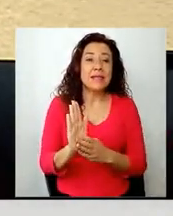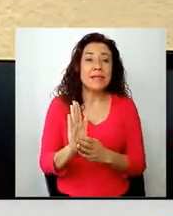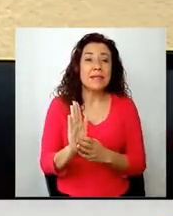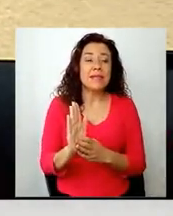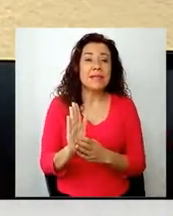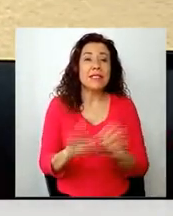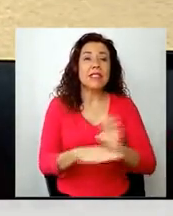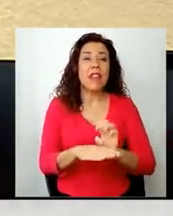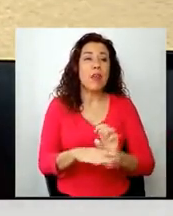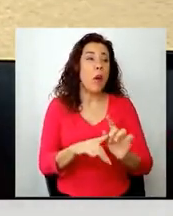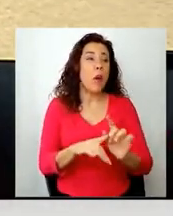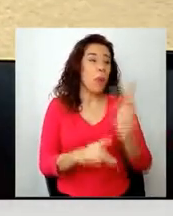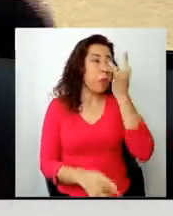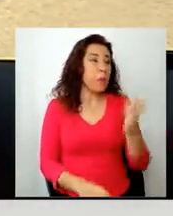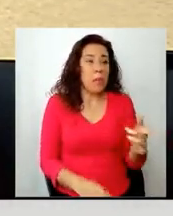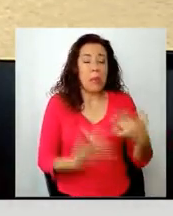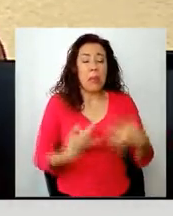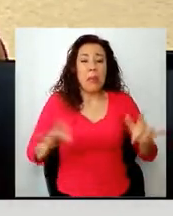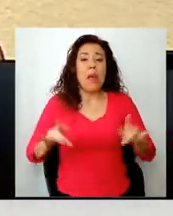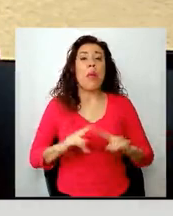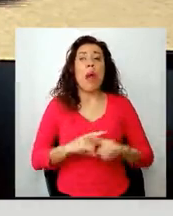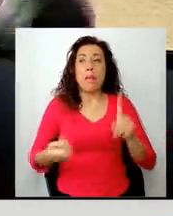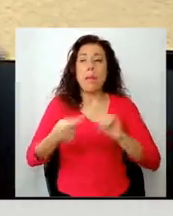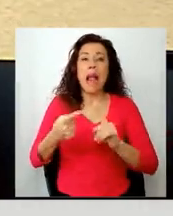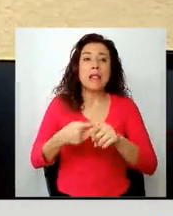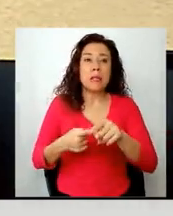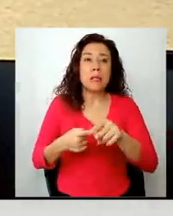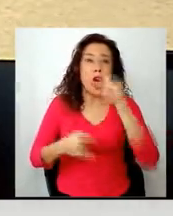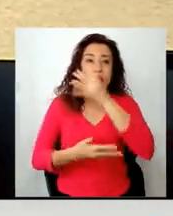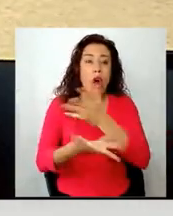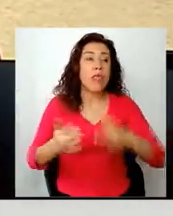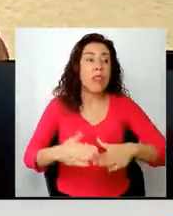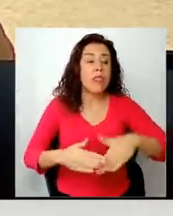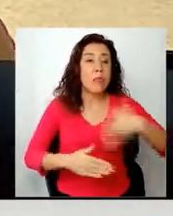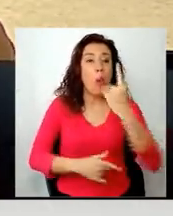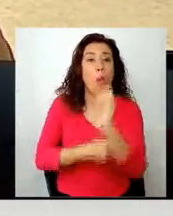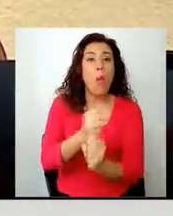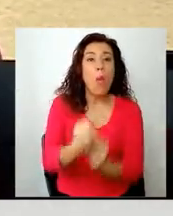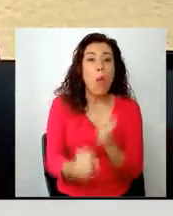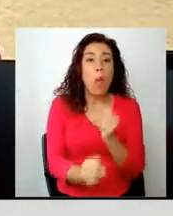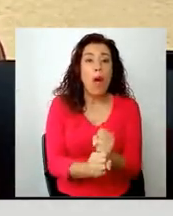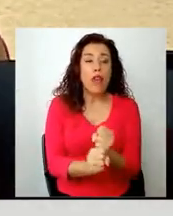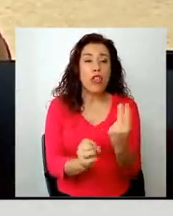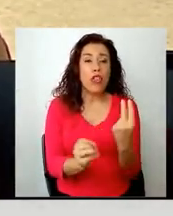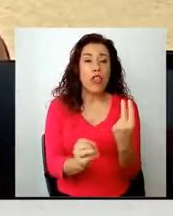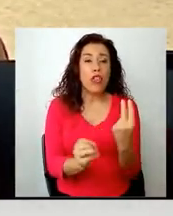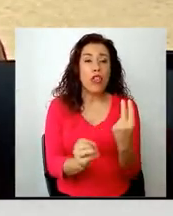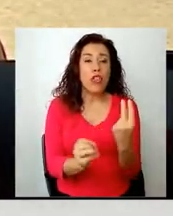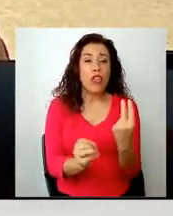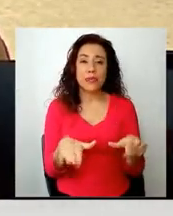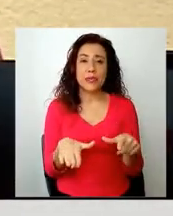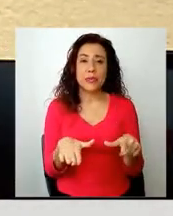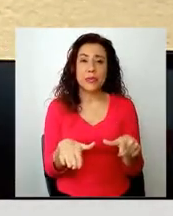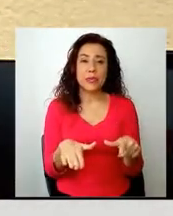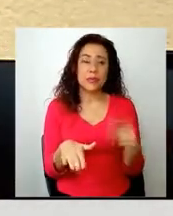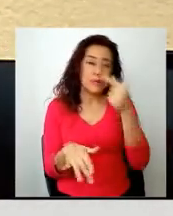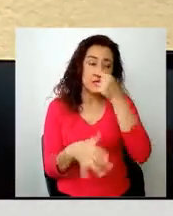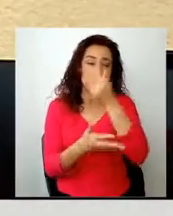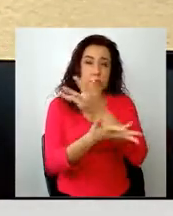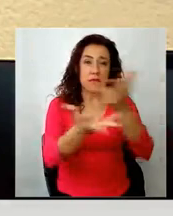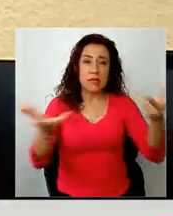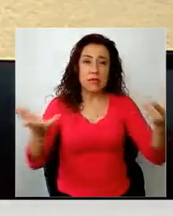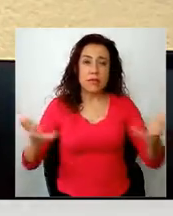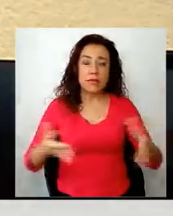en parte de esta contaminación pasó un año después el año 2017 se contamina la cascada